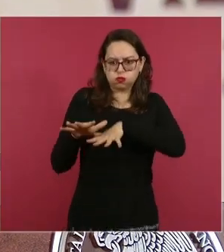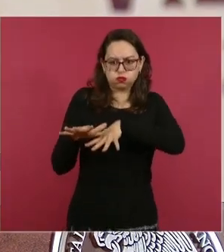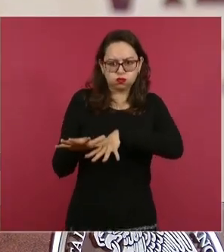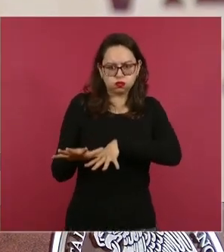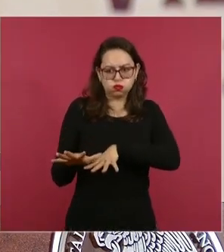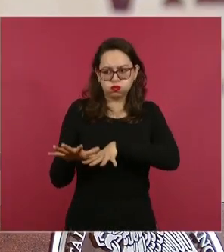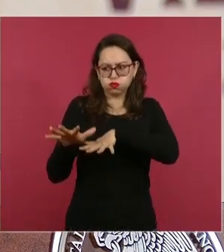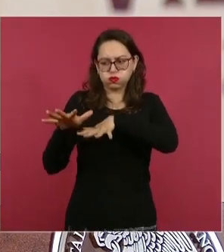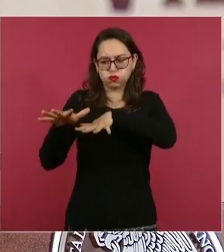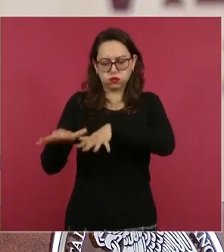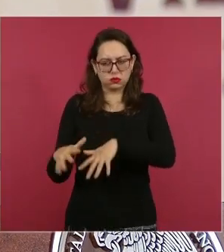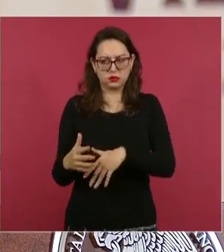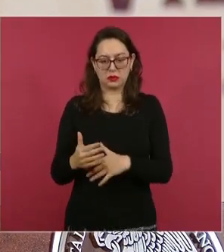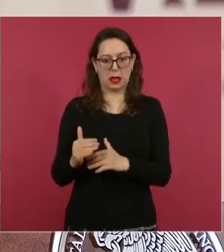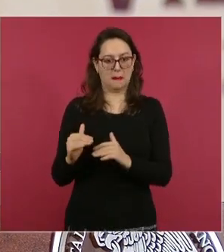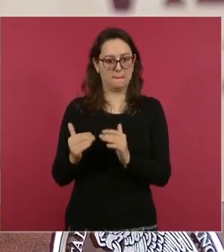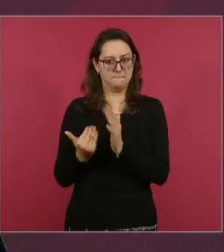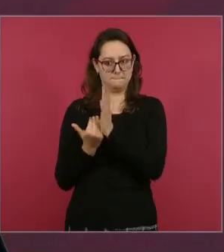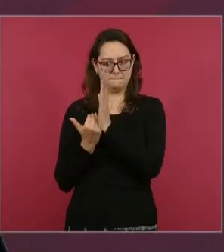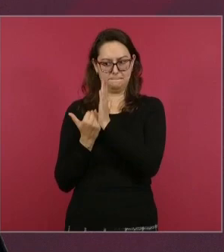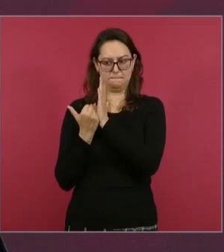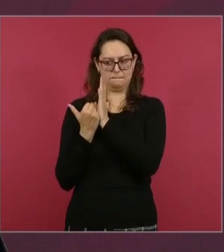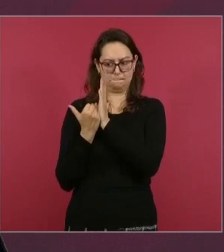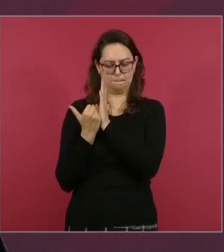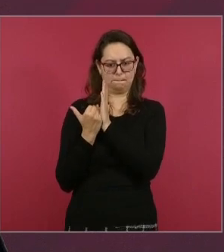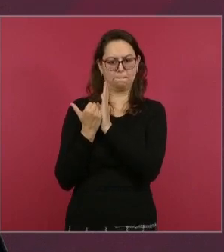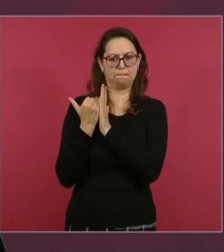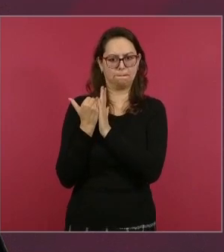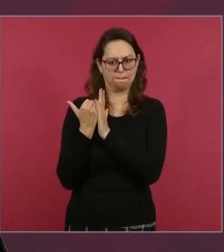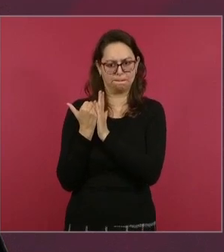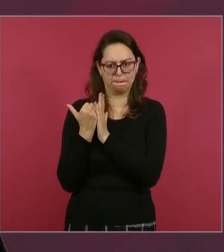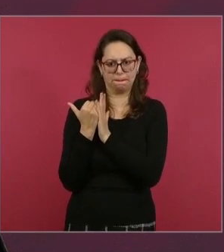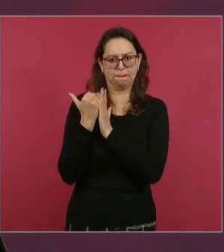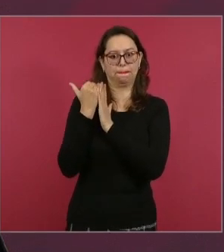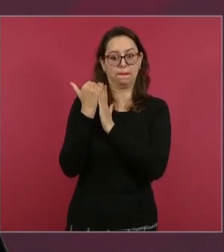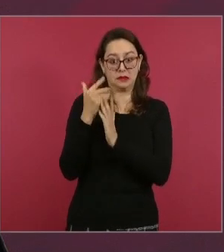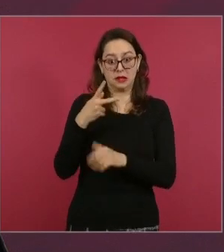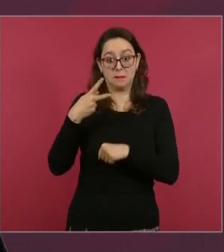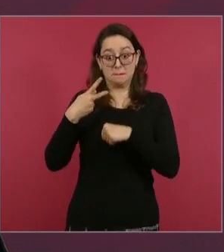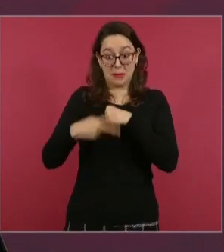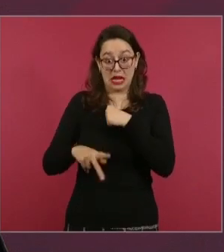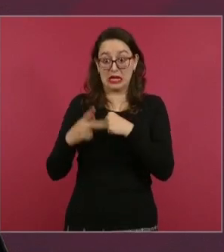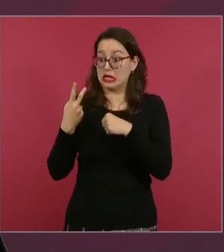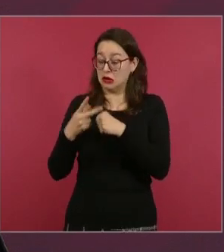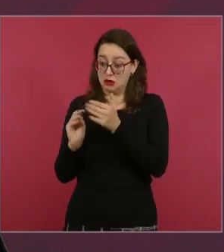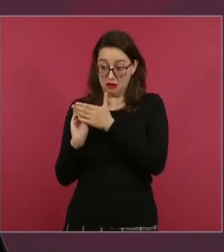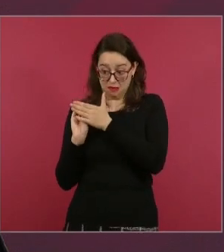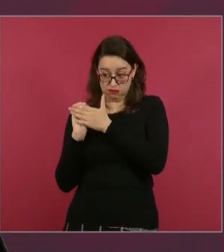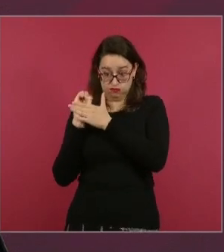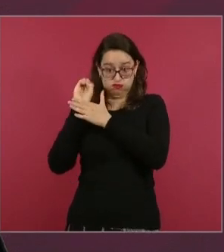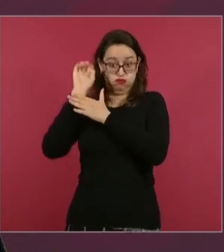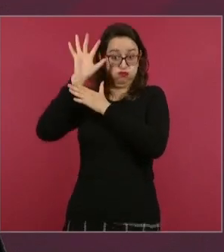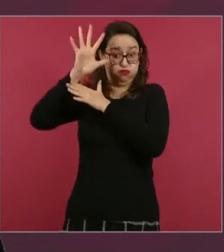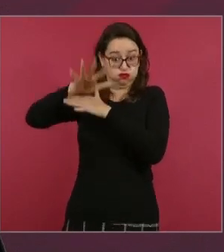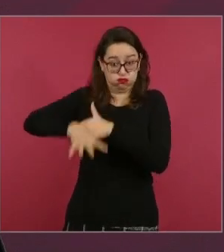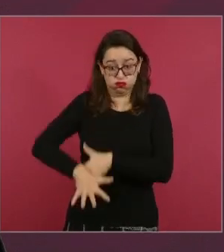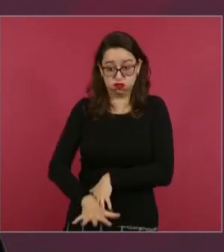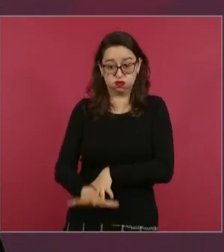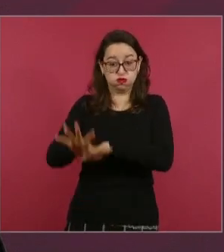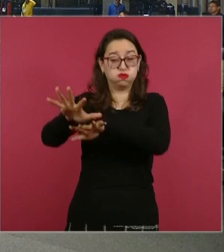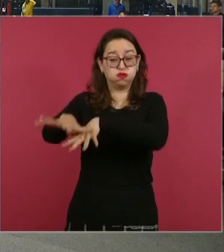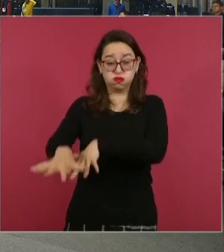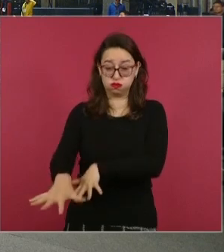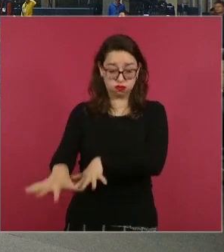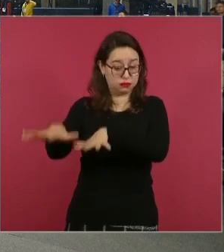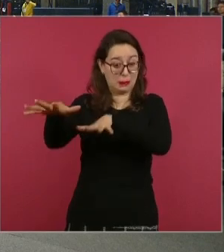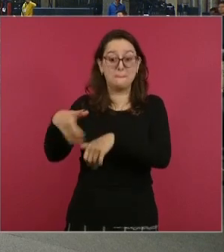en la presa peñitas ya de manera muy peligrosa iba a haber un